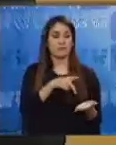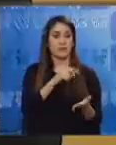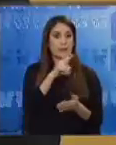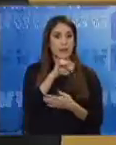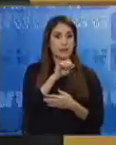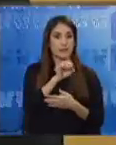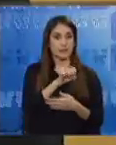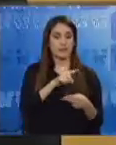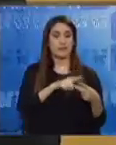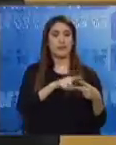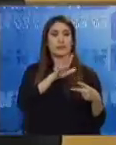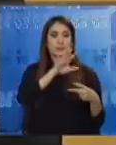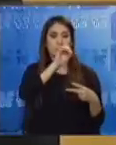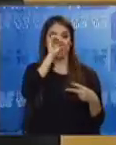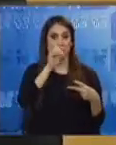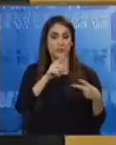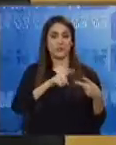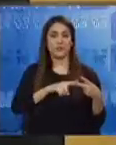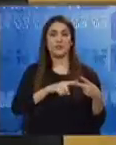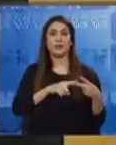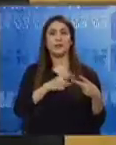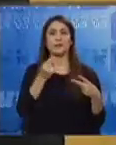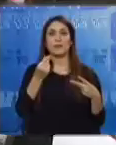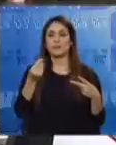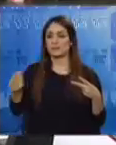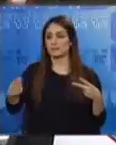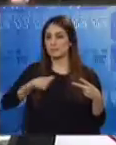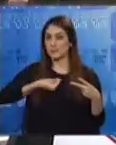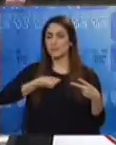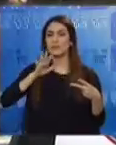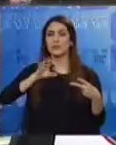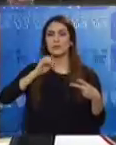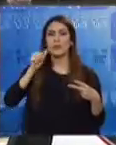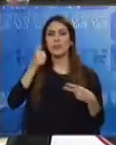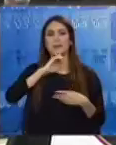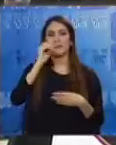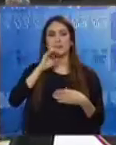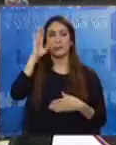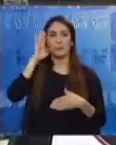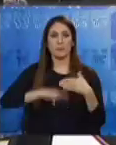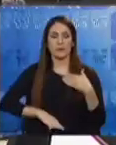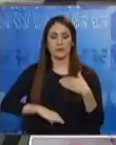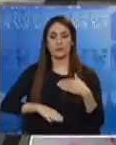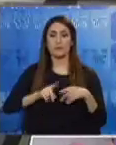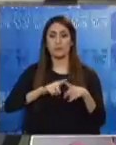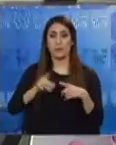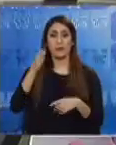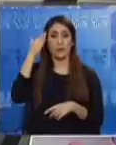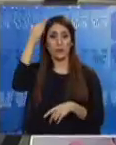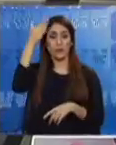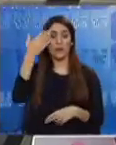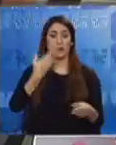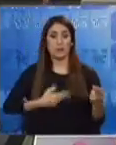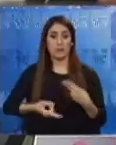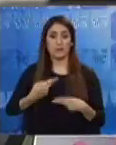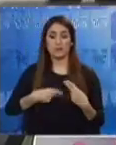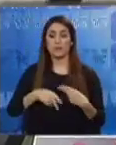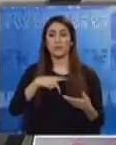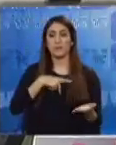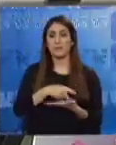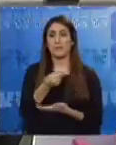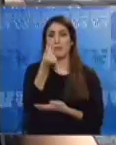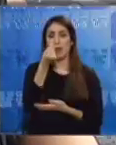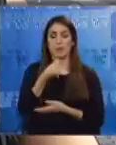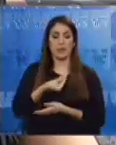y otros 5 puntos por recibir pagos con dinero electrónico. También encontramos a quienes piensan que el futuro de las transacciones comerciales dejará de ser con